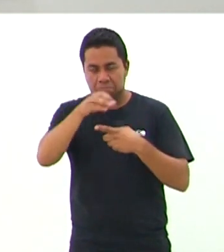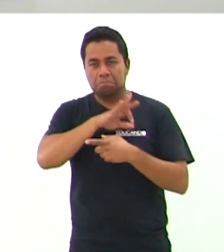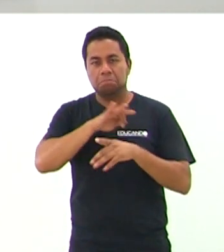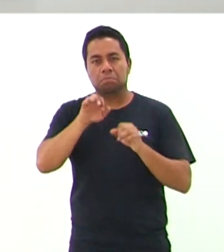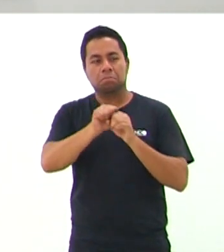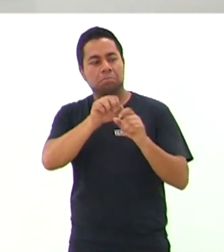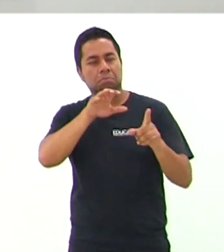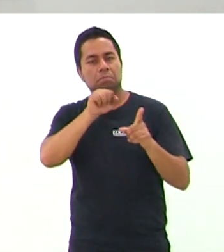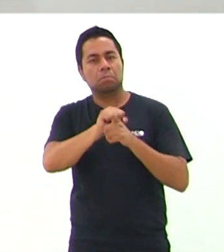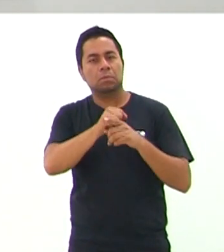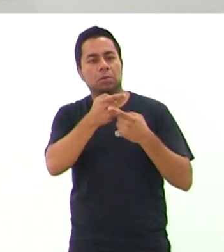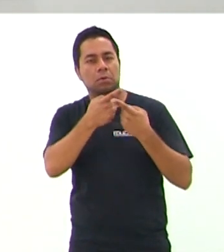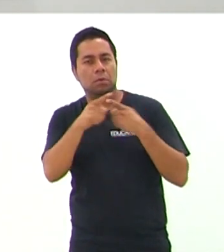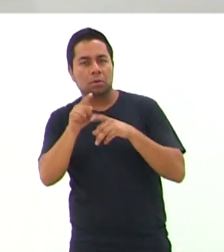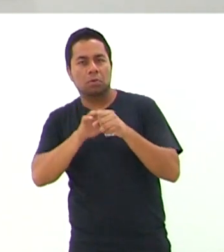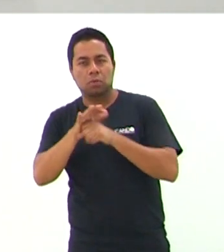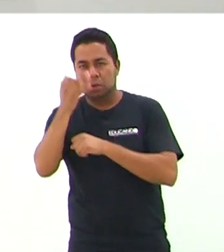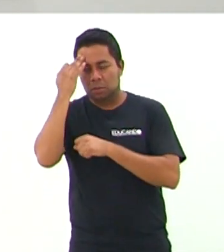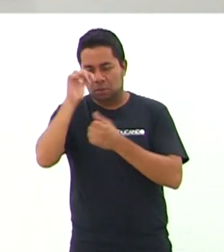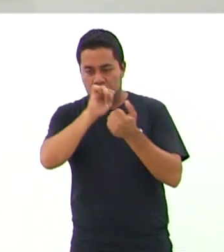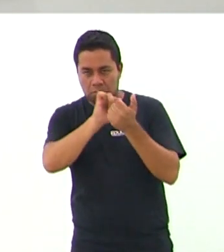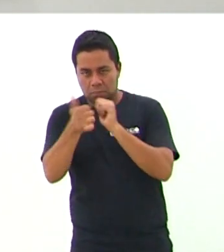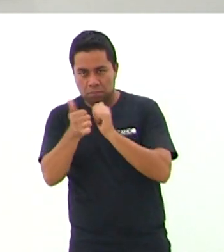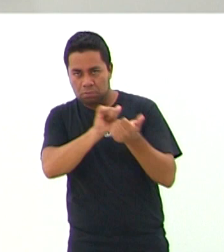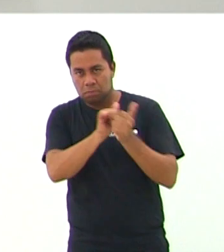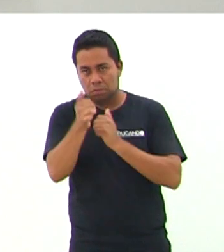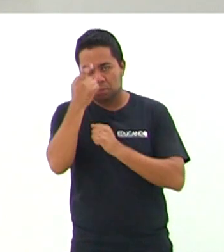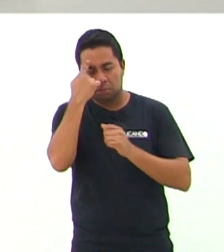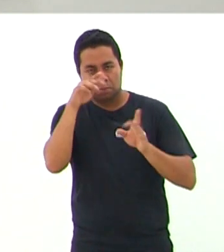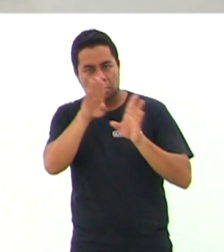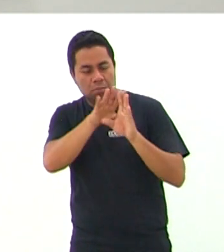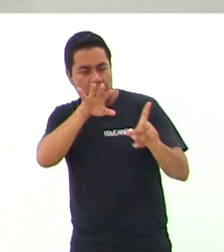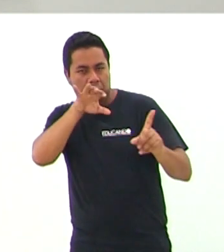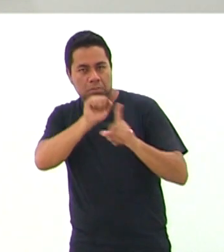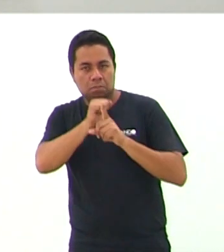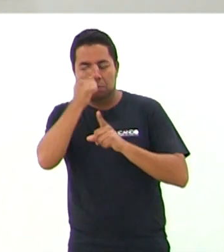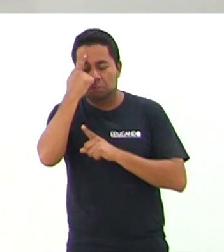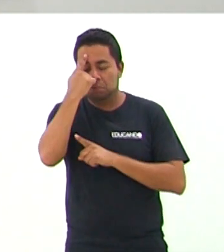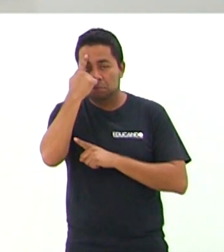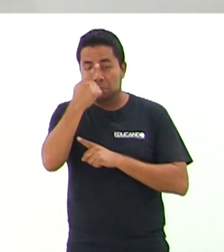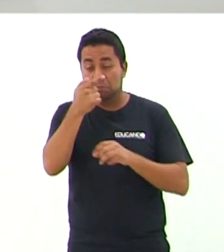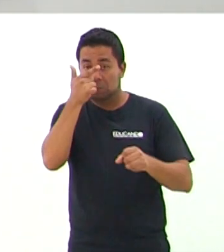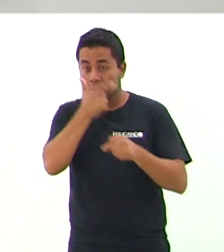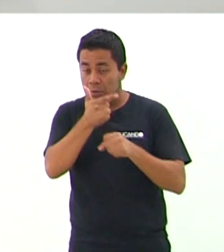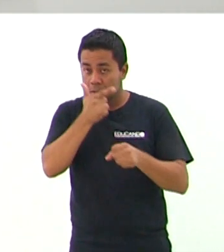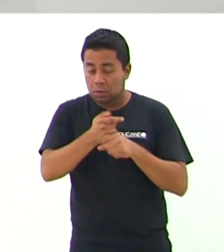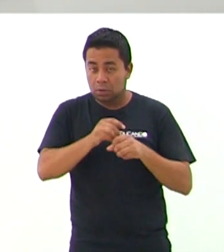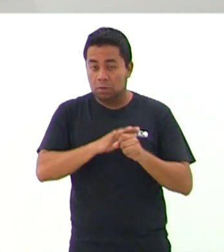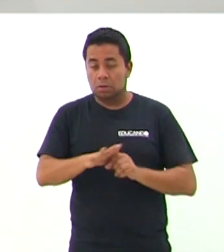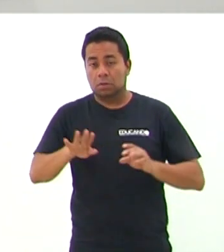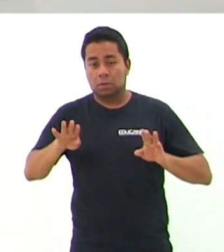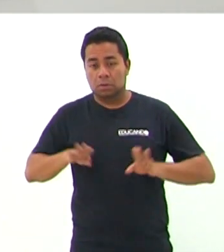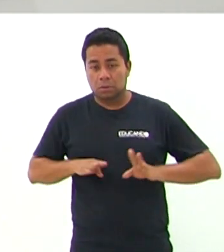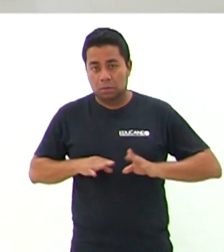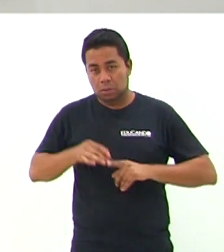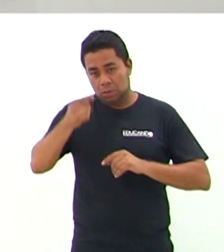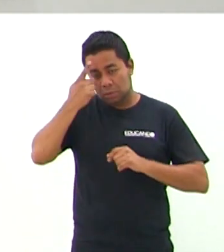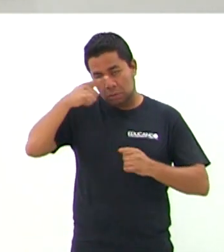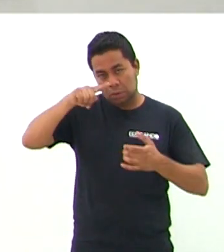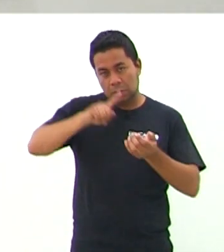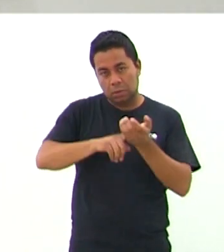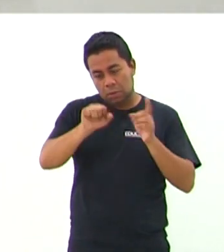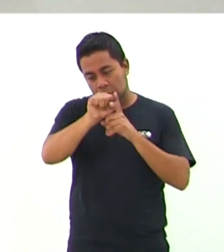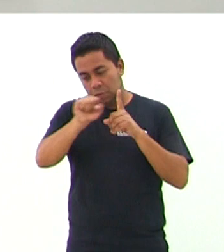la conjugación de nuestro verbo para hacer referencias más específicas de las descripciones y características de nuestros